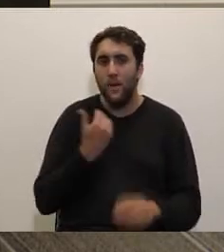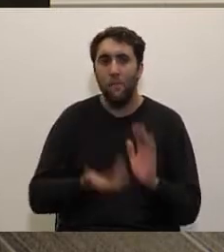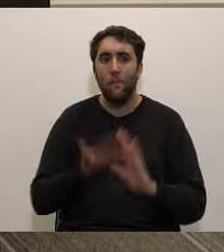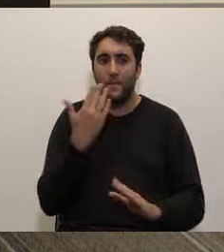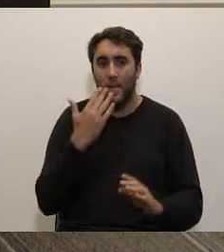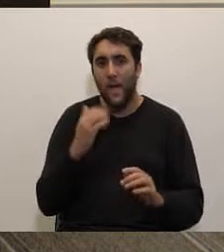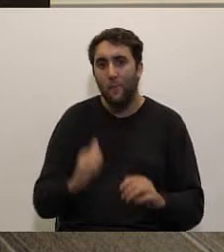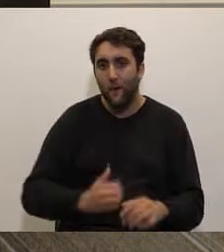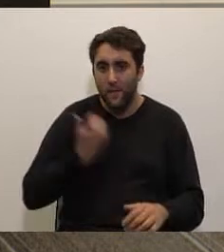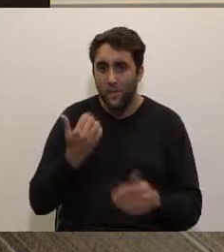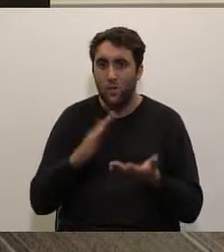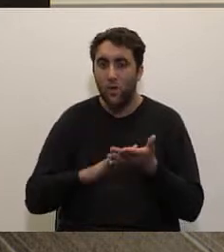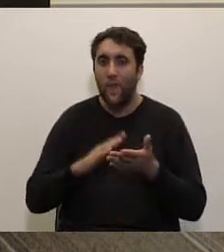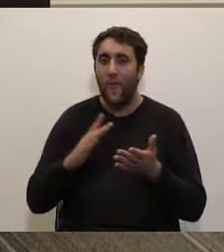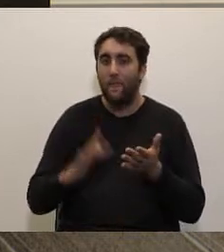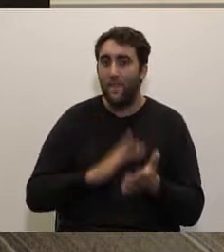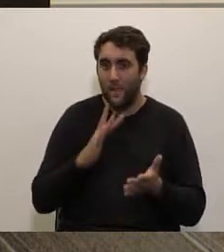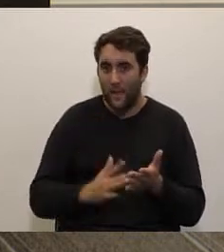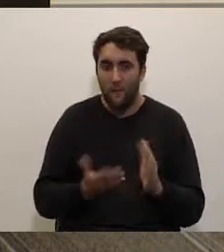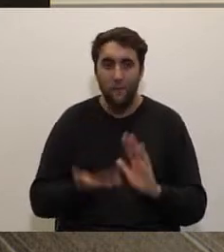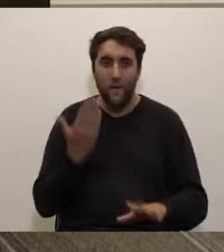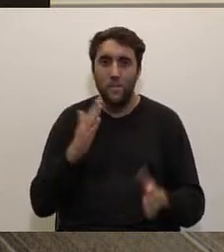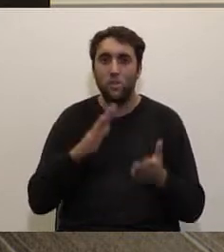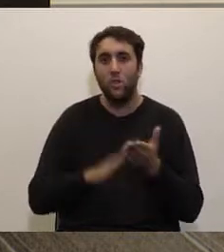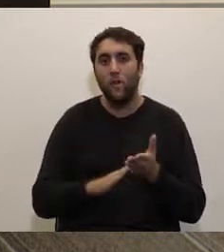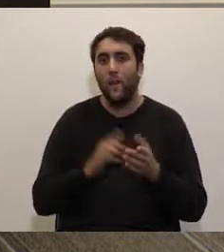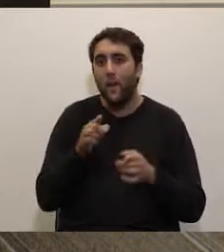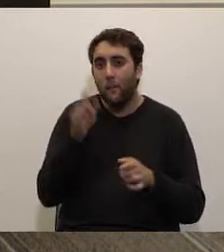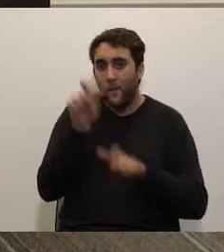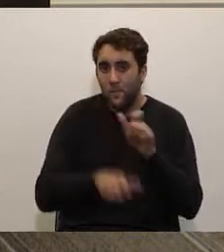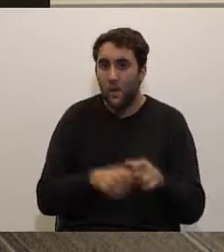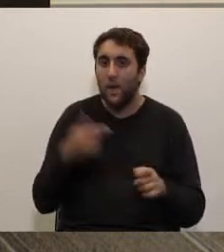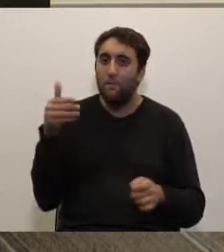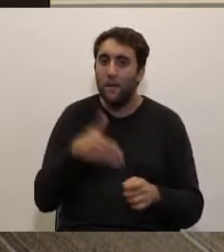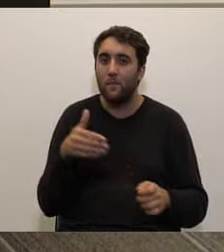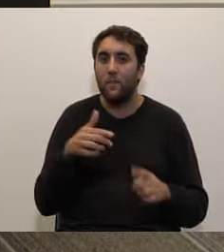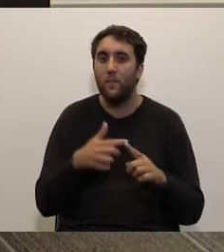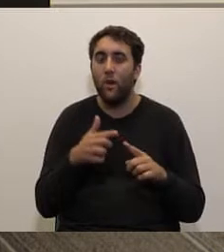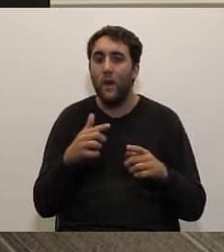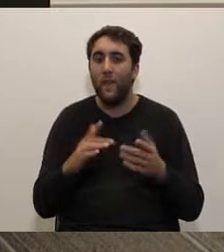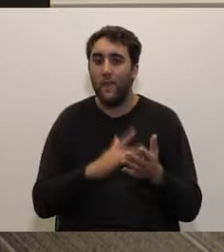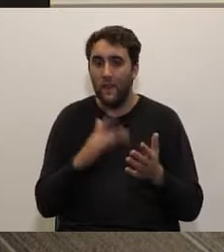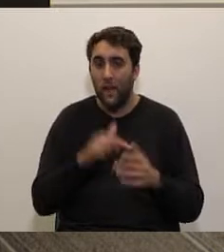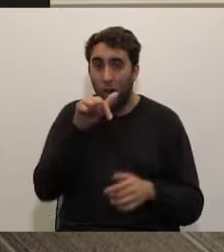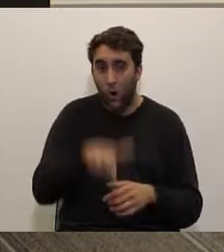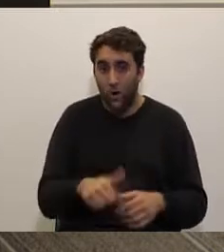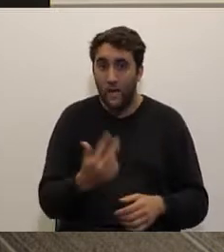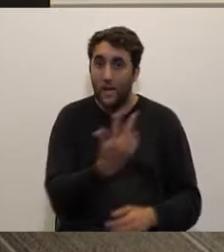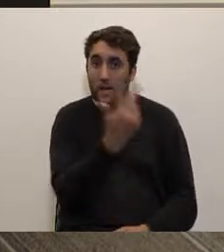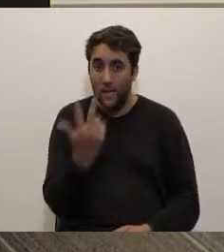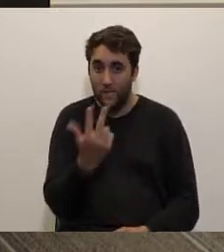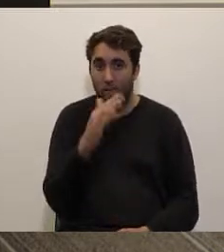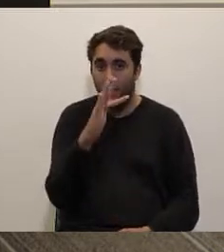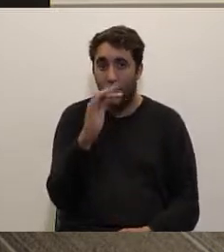las plataformas digitales, más que enfocados en el activismo digital específicamente. Bueno, en esta mesa va a haber 3 participantes. La